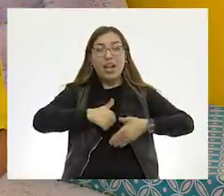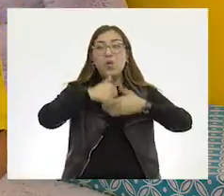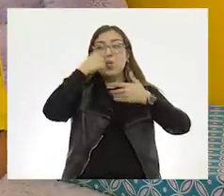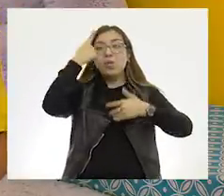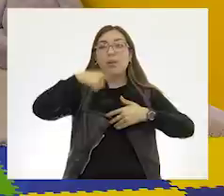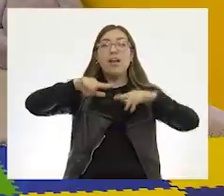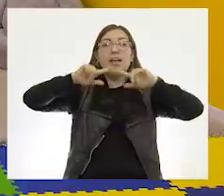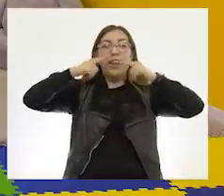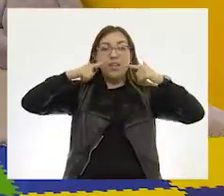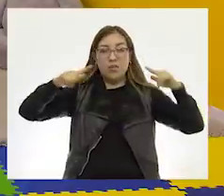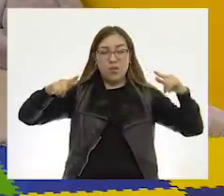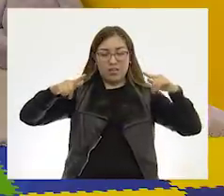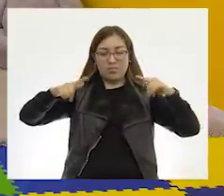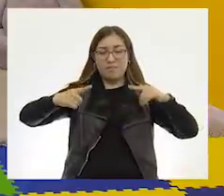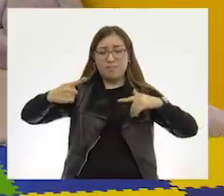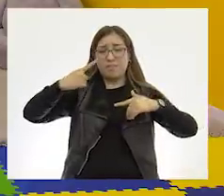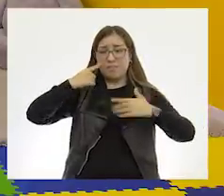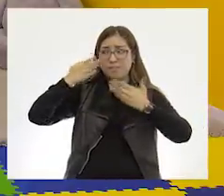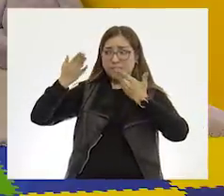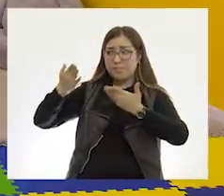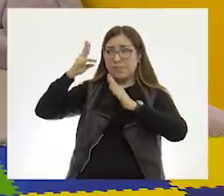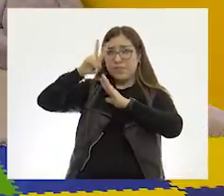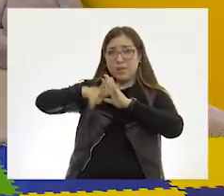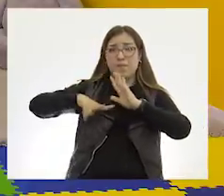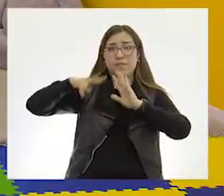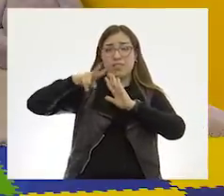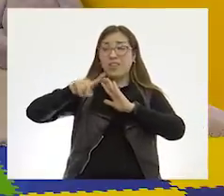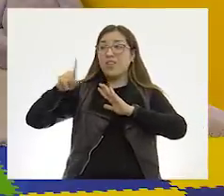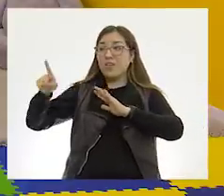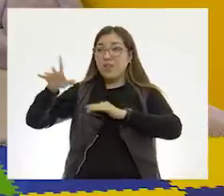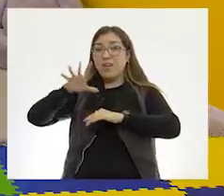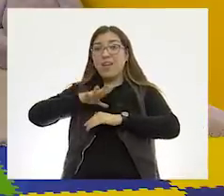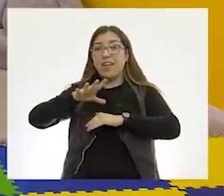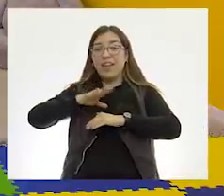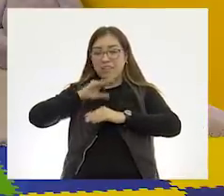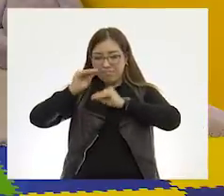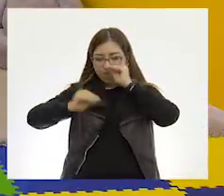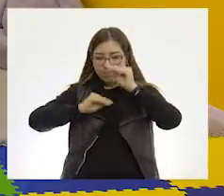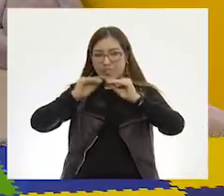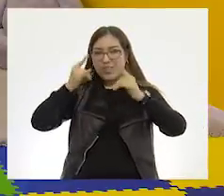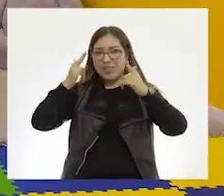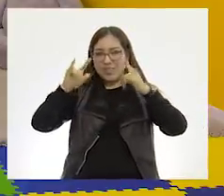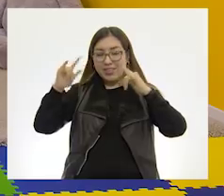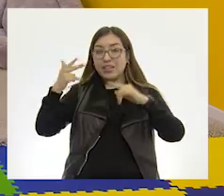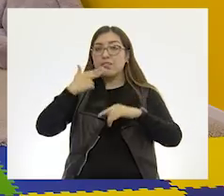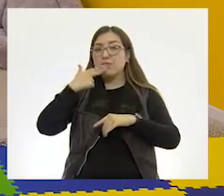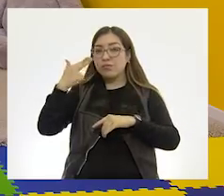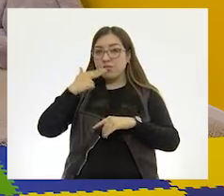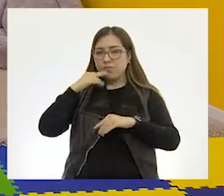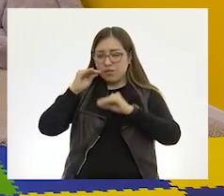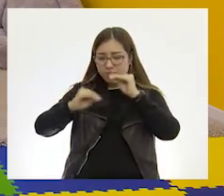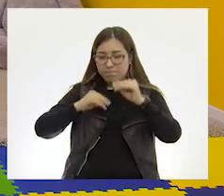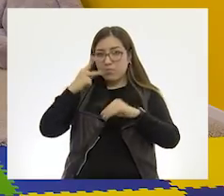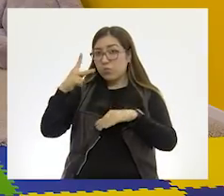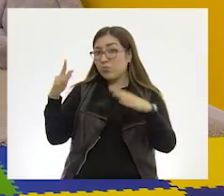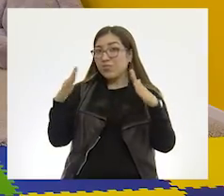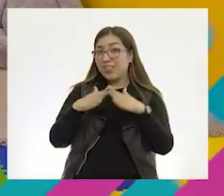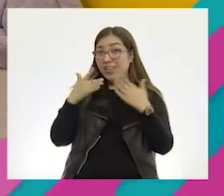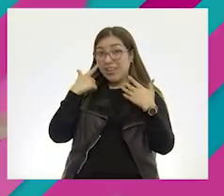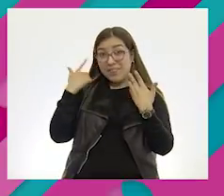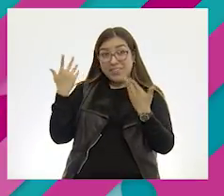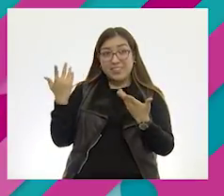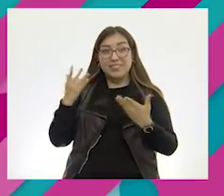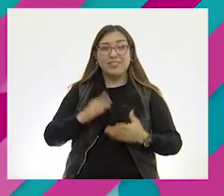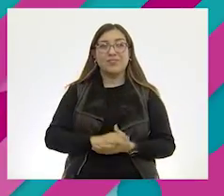los relatos. Veamos el siguiente video en donde se divierten elaborando títeres con materiales diversos desde casa. ¡Vamos!